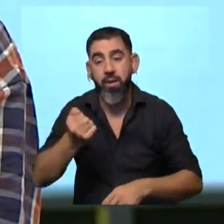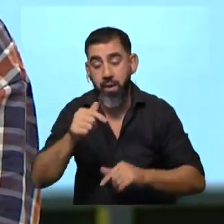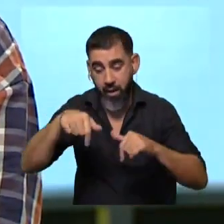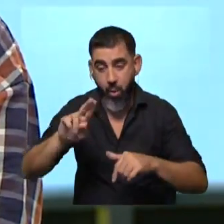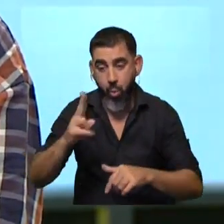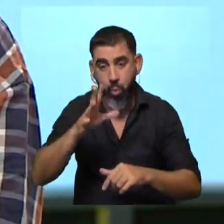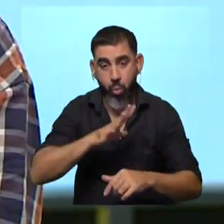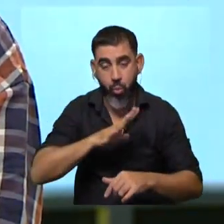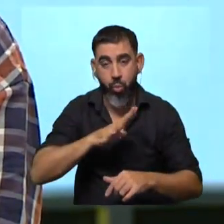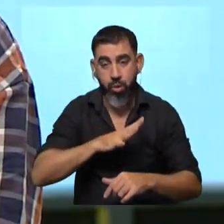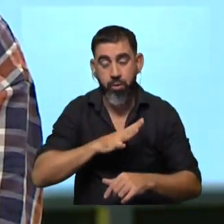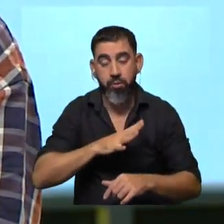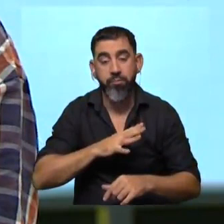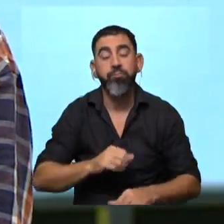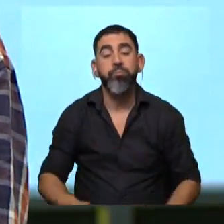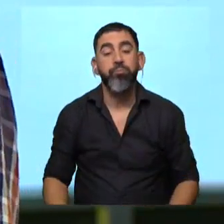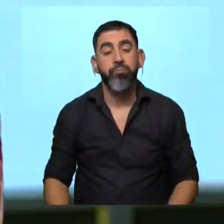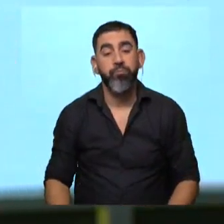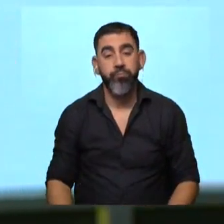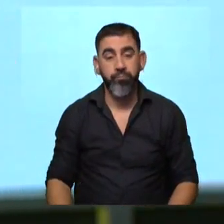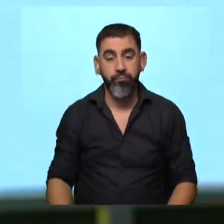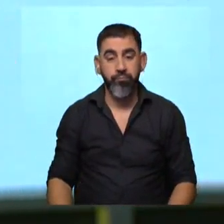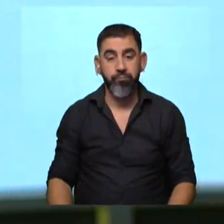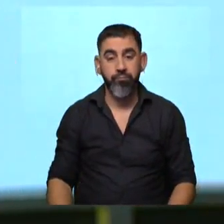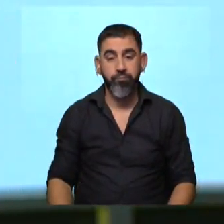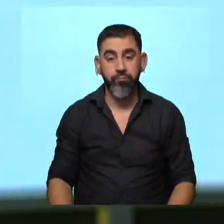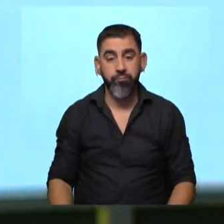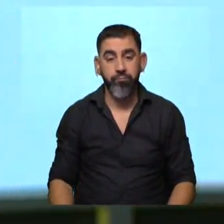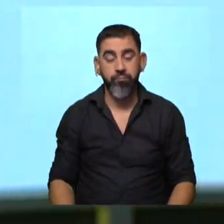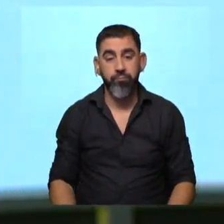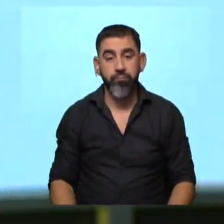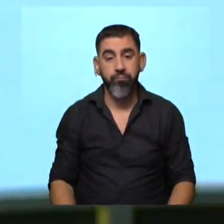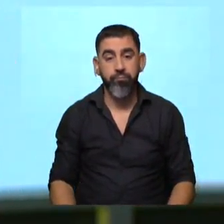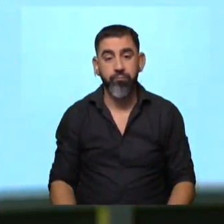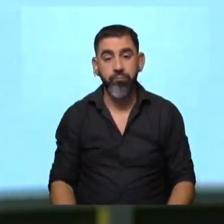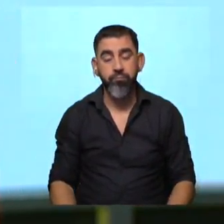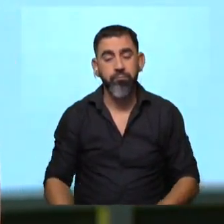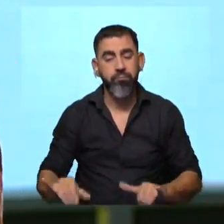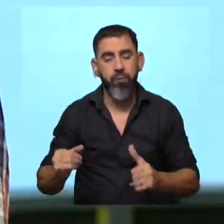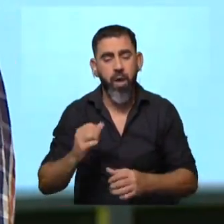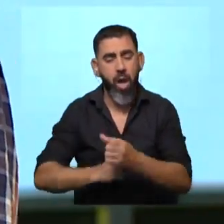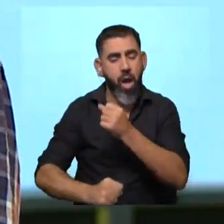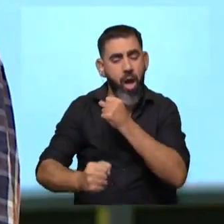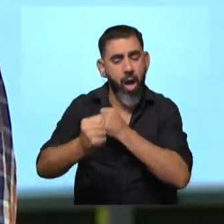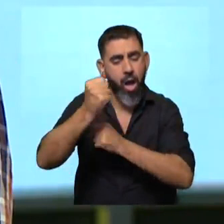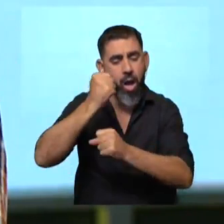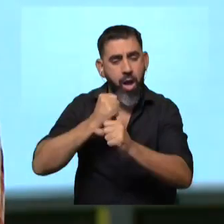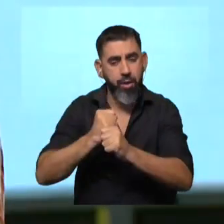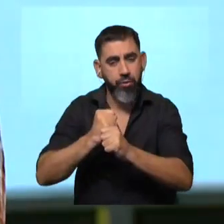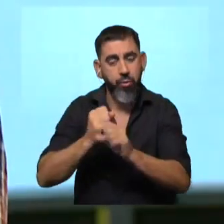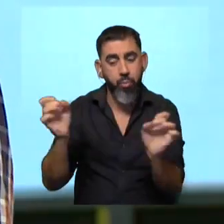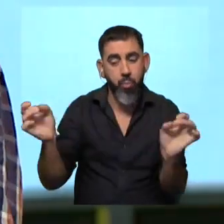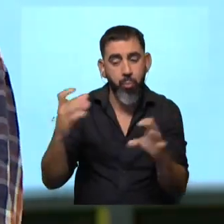Uruguay, que es leishmania visceral. Como decía bien Yester, nosotros desde hacía unos años teníamos ya